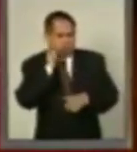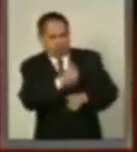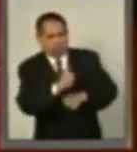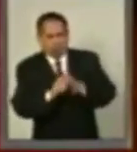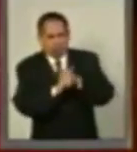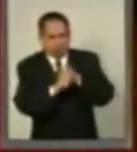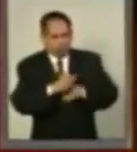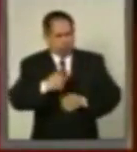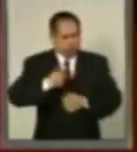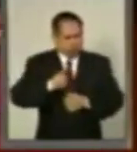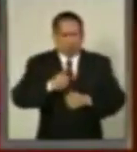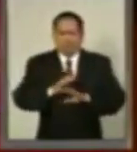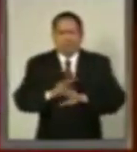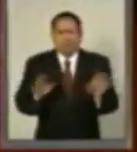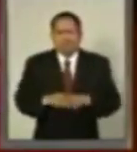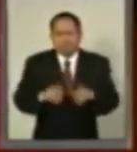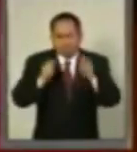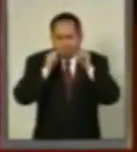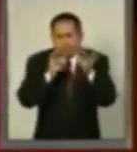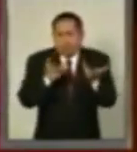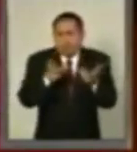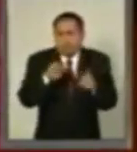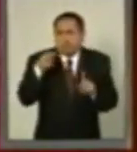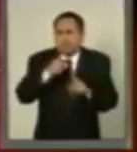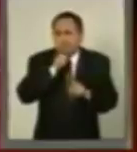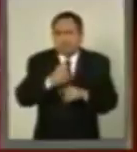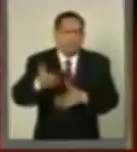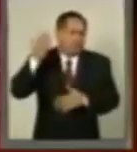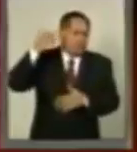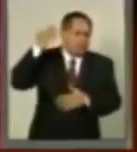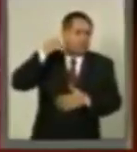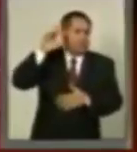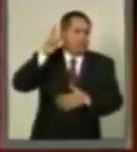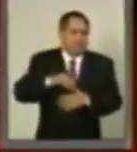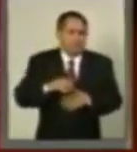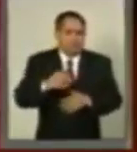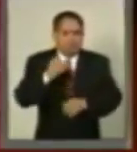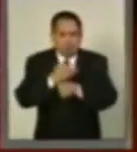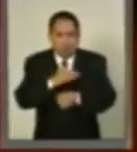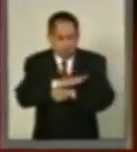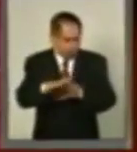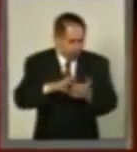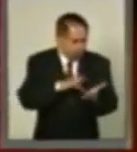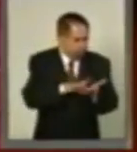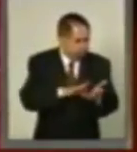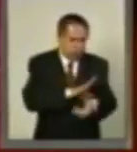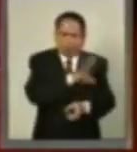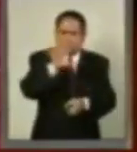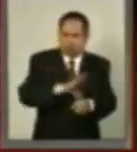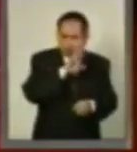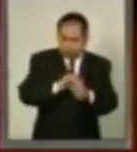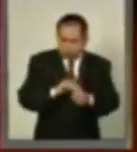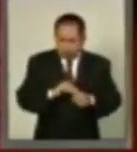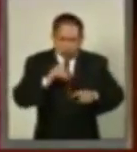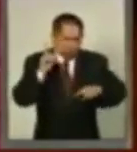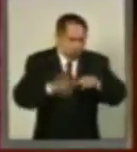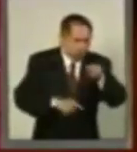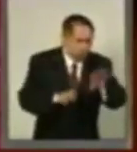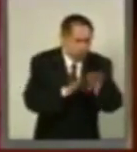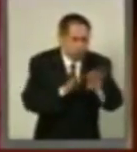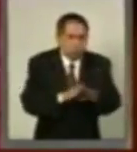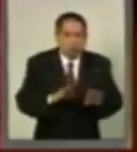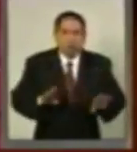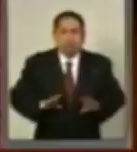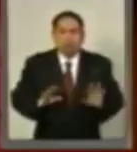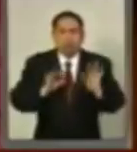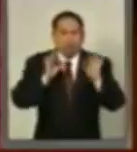suyo y nosotros lo nuestro. Eso no nos lleva a nada. Eso se hacía. Nosotros queremos apoyarles para resolver lo que es del interés